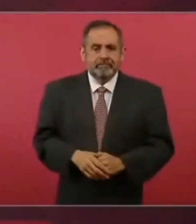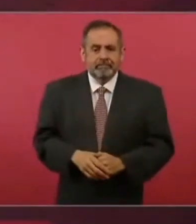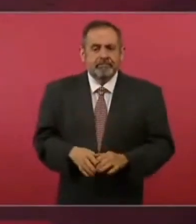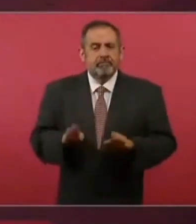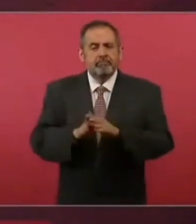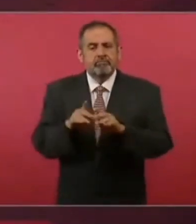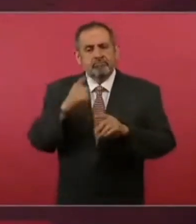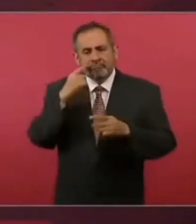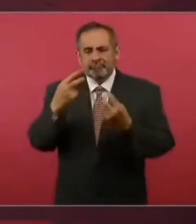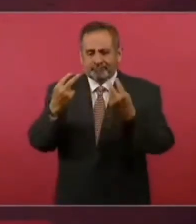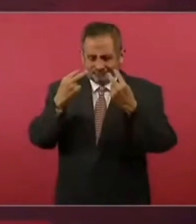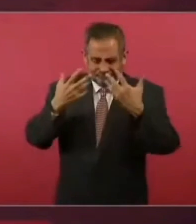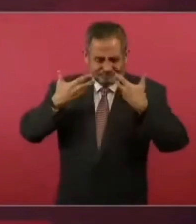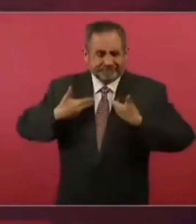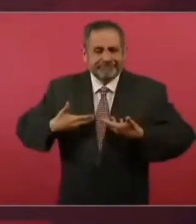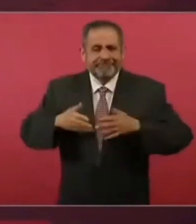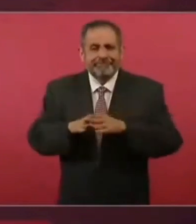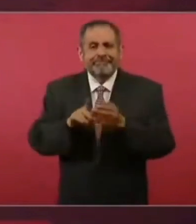¿Cómo aparezco?